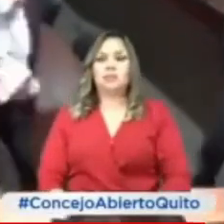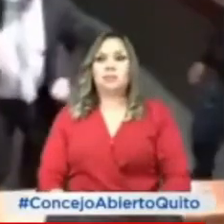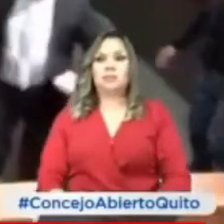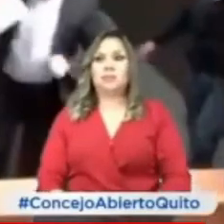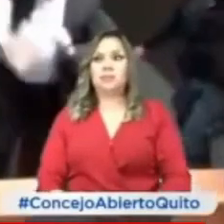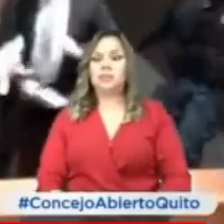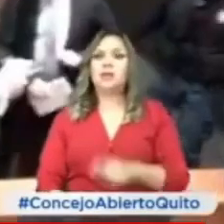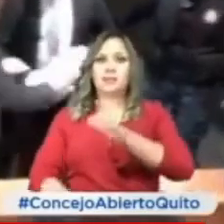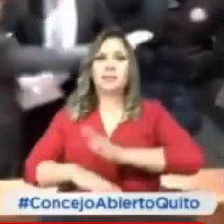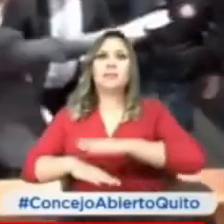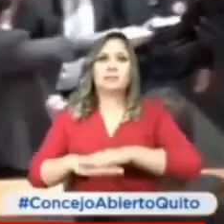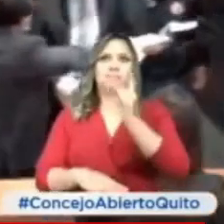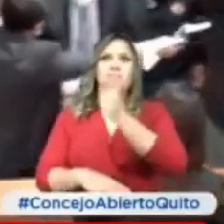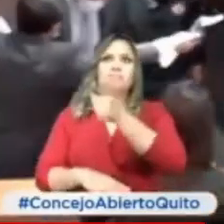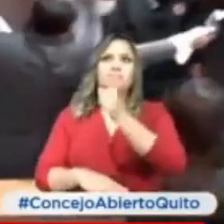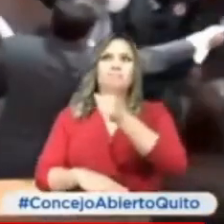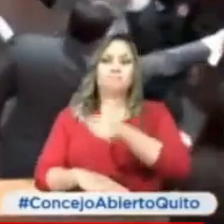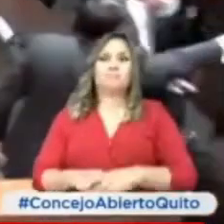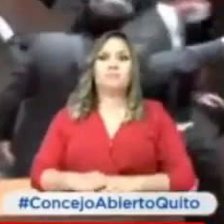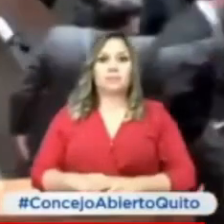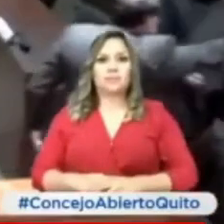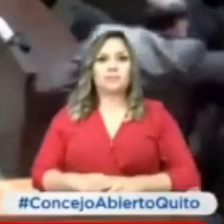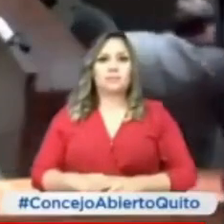Esas son las amenazas.